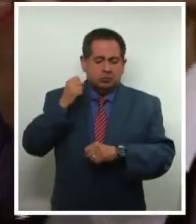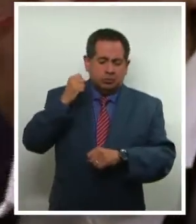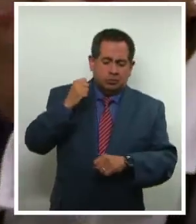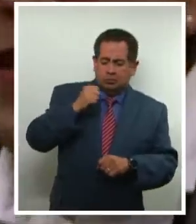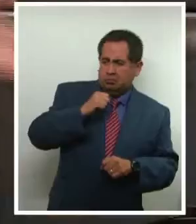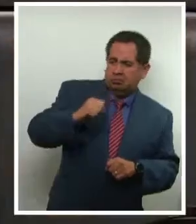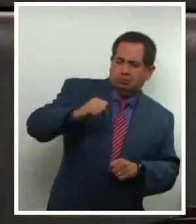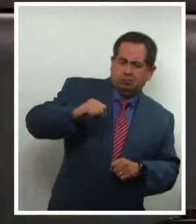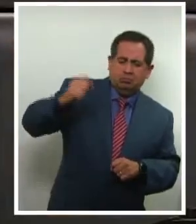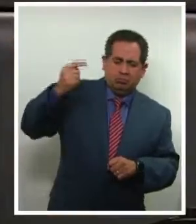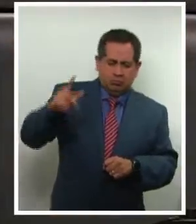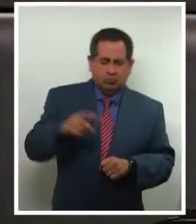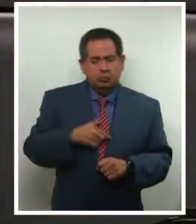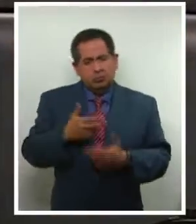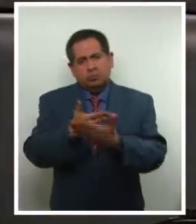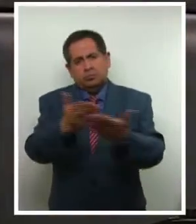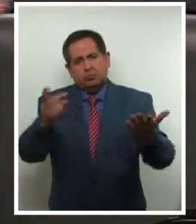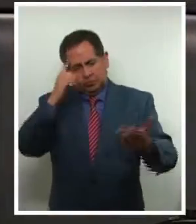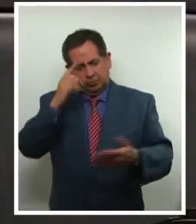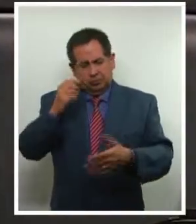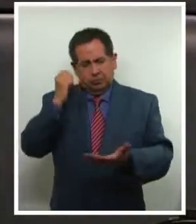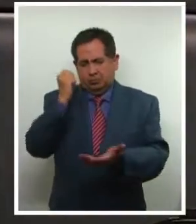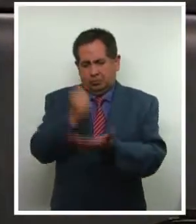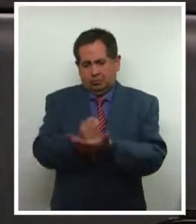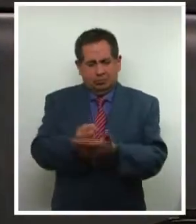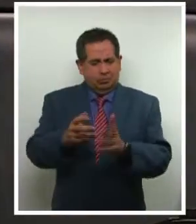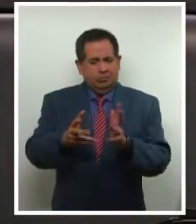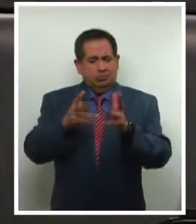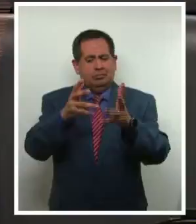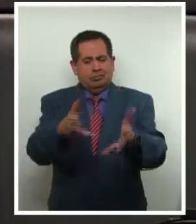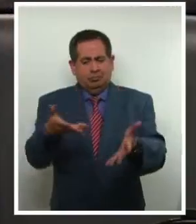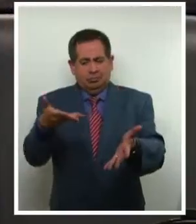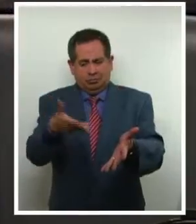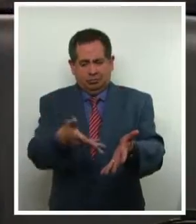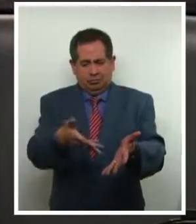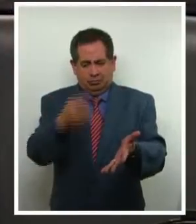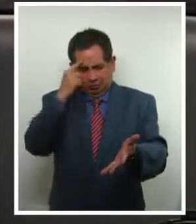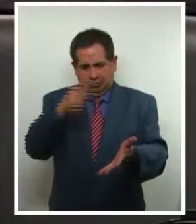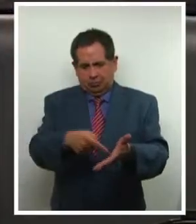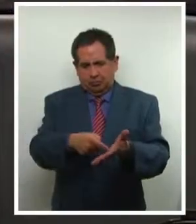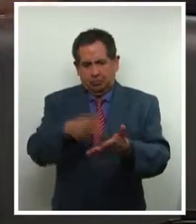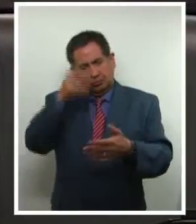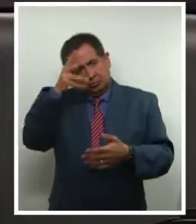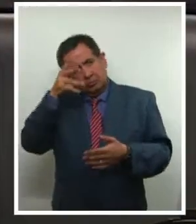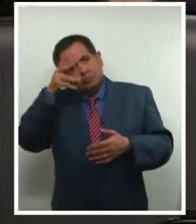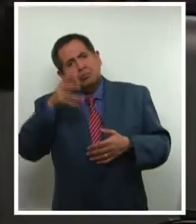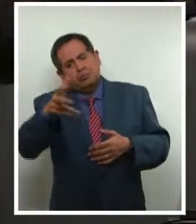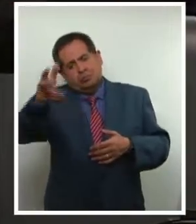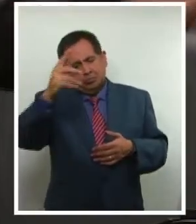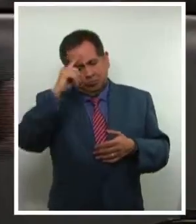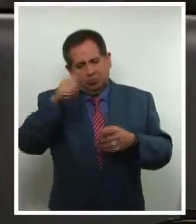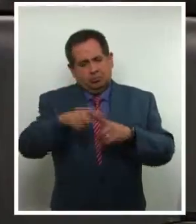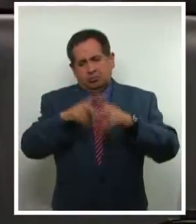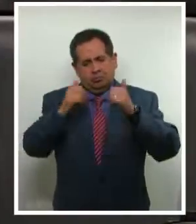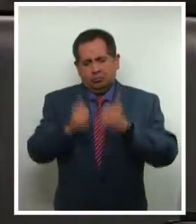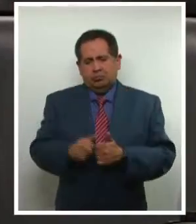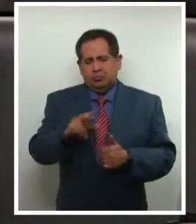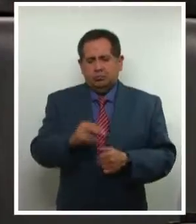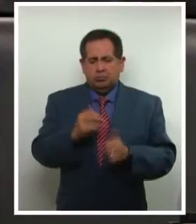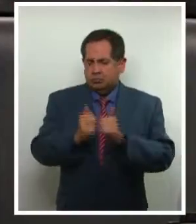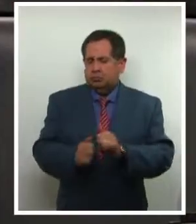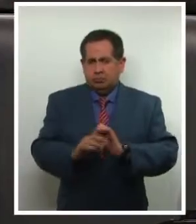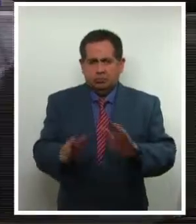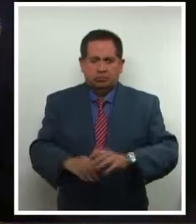poder autoritario. Yo los invito a que aprobemos el texto en los términos en los que está, y eso nos permite ver hacia adelante y no quedarnos entrampados en el